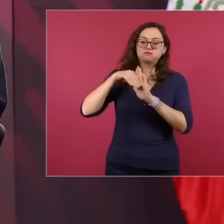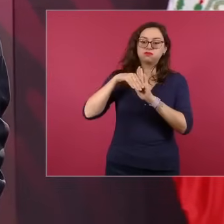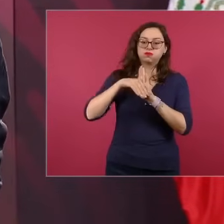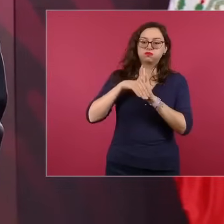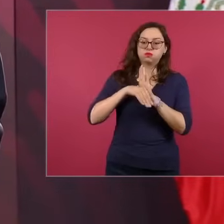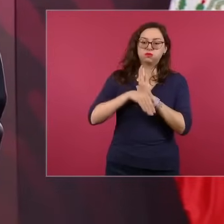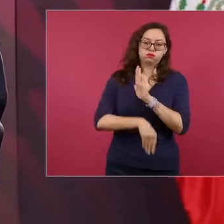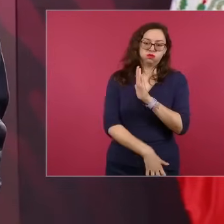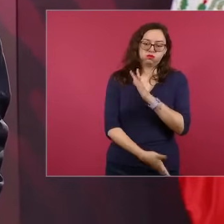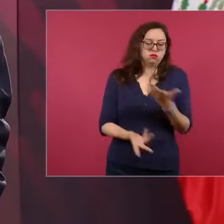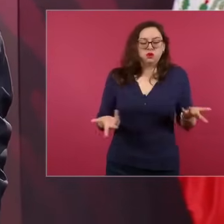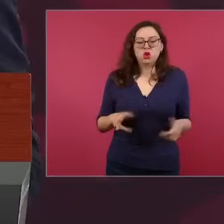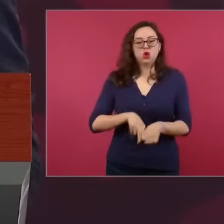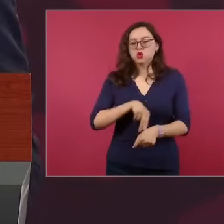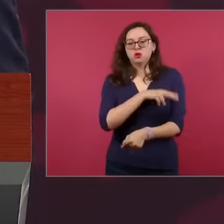credibilidad